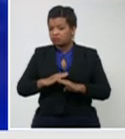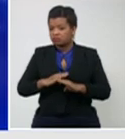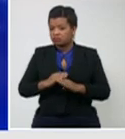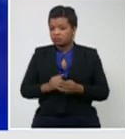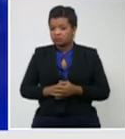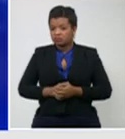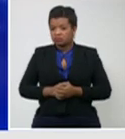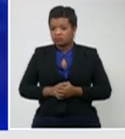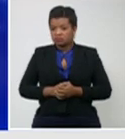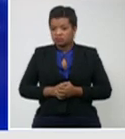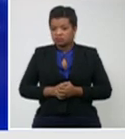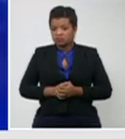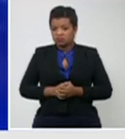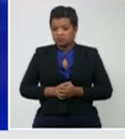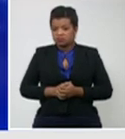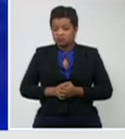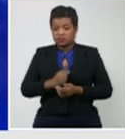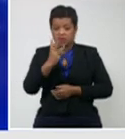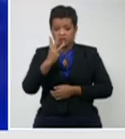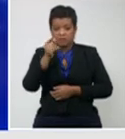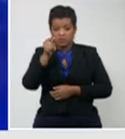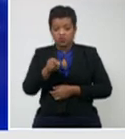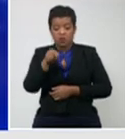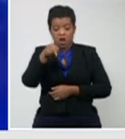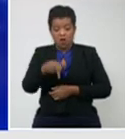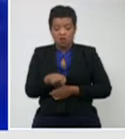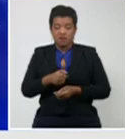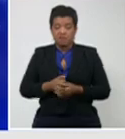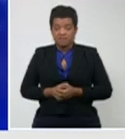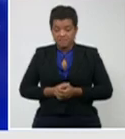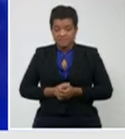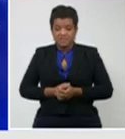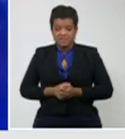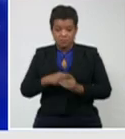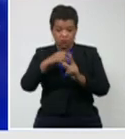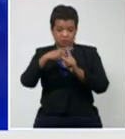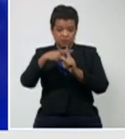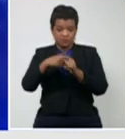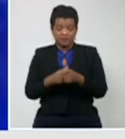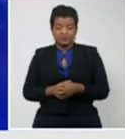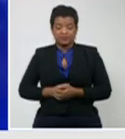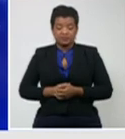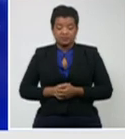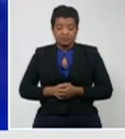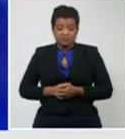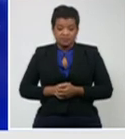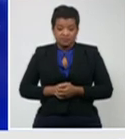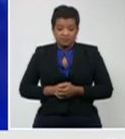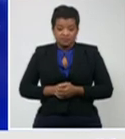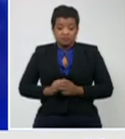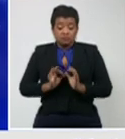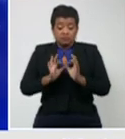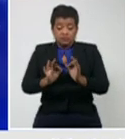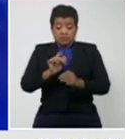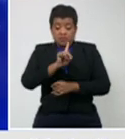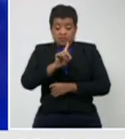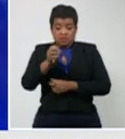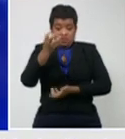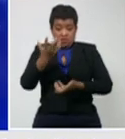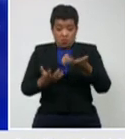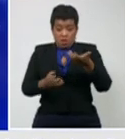autóctonos, con 3 casos. Ya lo tuvimos. Cienfuegos es una provincia que bueno, se conoce que